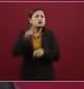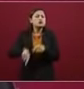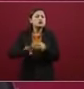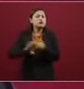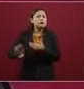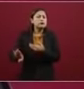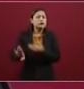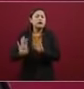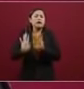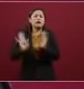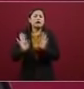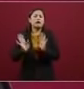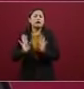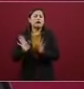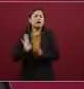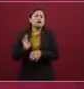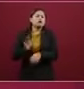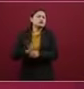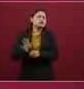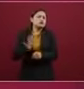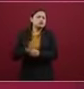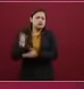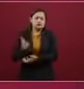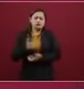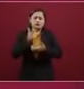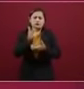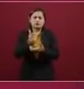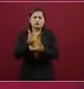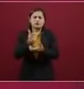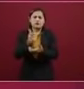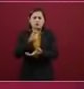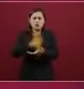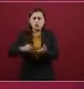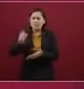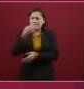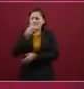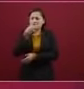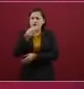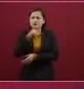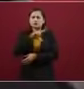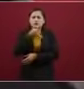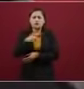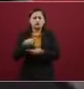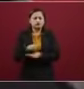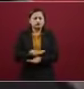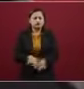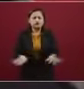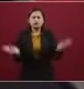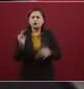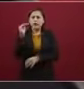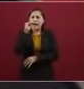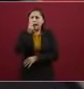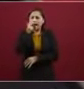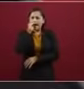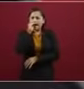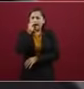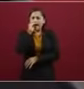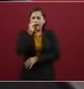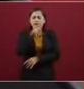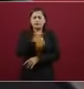puede alcanzar para entregar todas las medicinas de manera gratuita a los que no